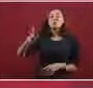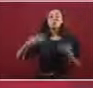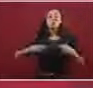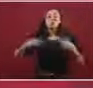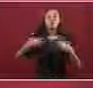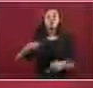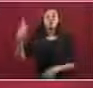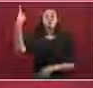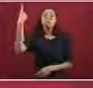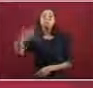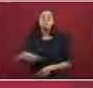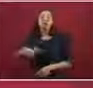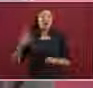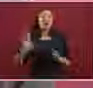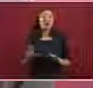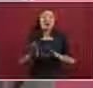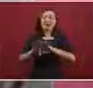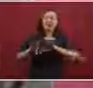es con la ley.